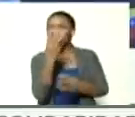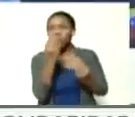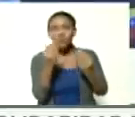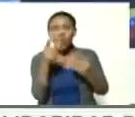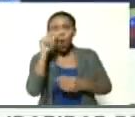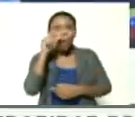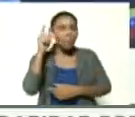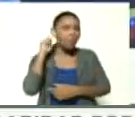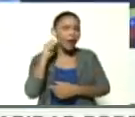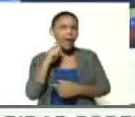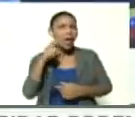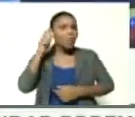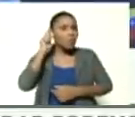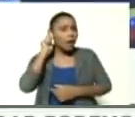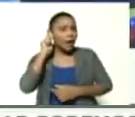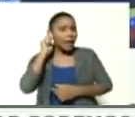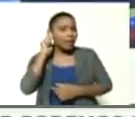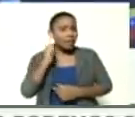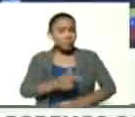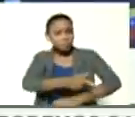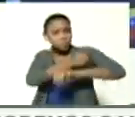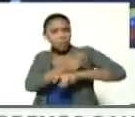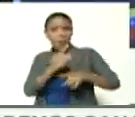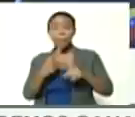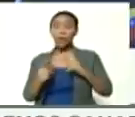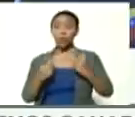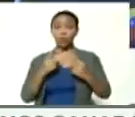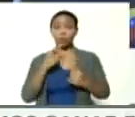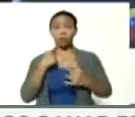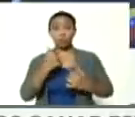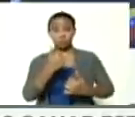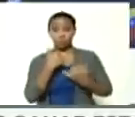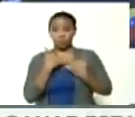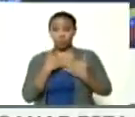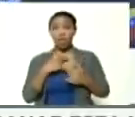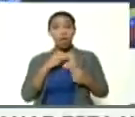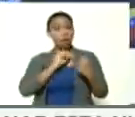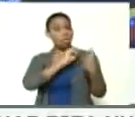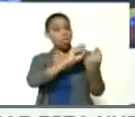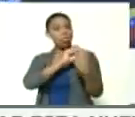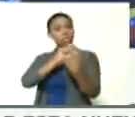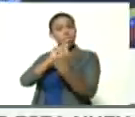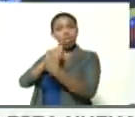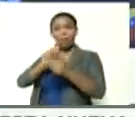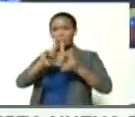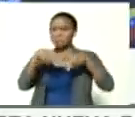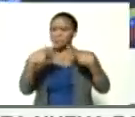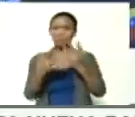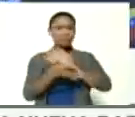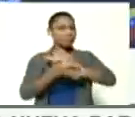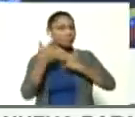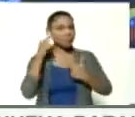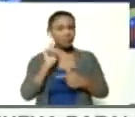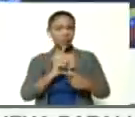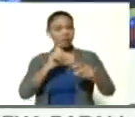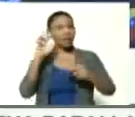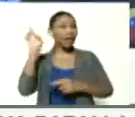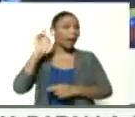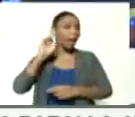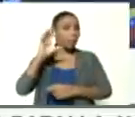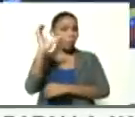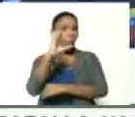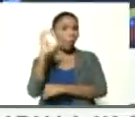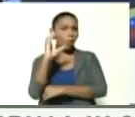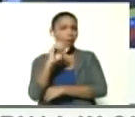hombres en armas y mujeres en armas? Ah, pero cuando uno da una entrevista, queridos periodistas, a una emisora colombiana, a una